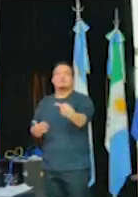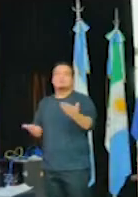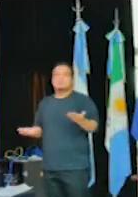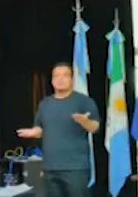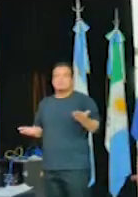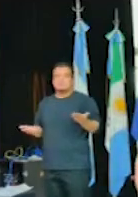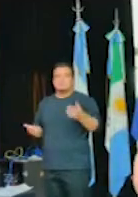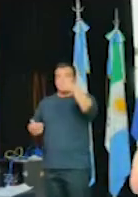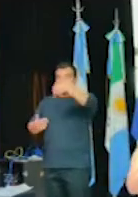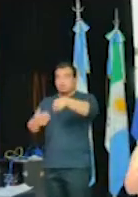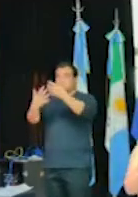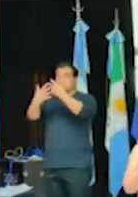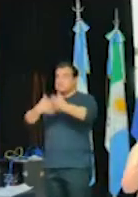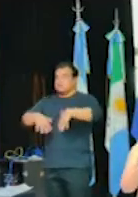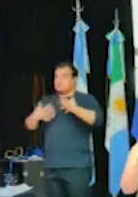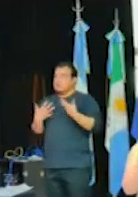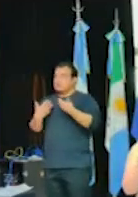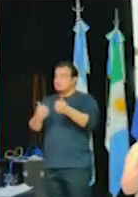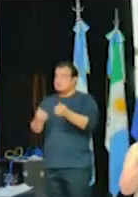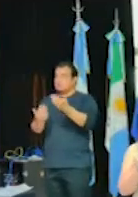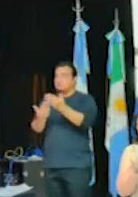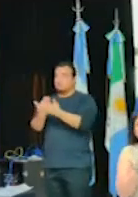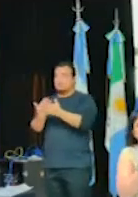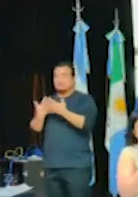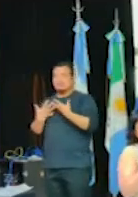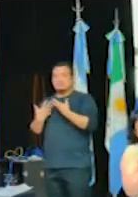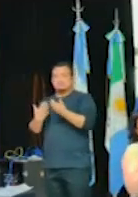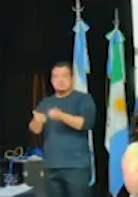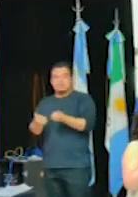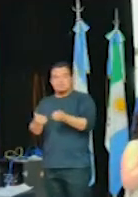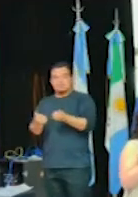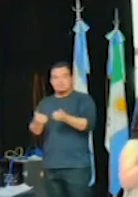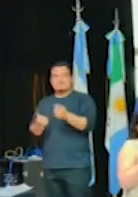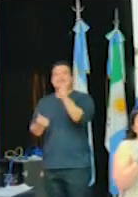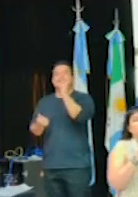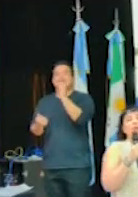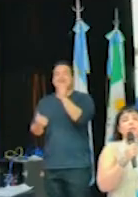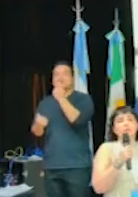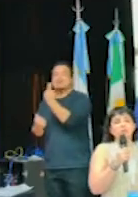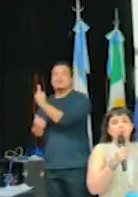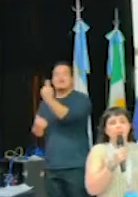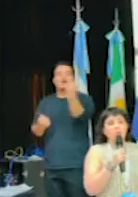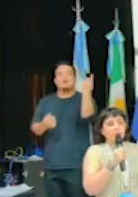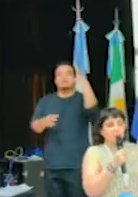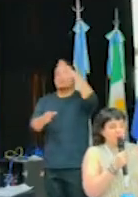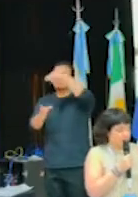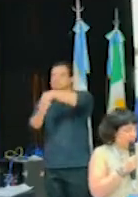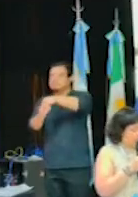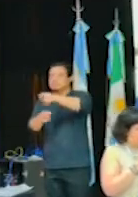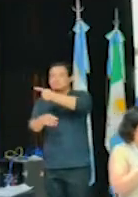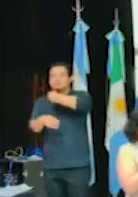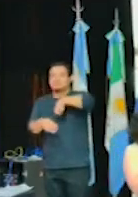el sistema de salud, el ministerio, la salud no son otros, somos nosotros. Entonces, ¿hasta dónde vamos a